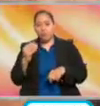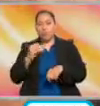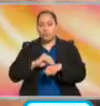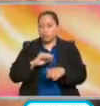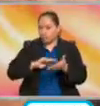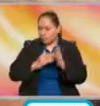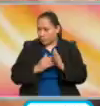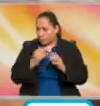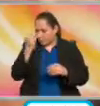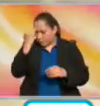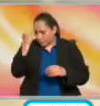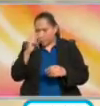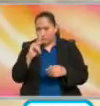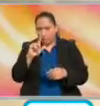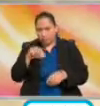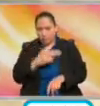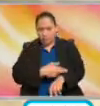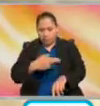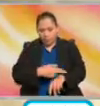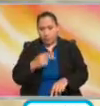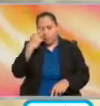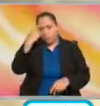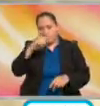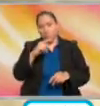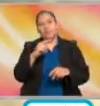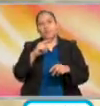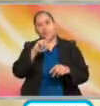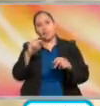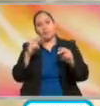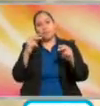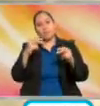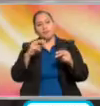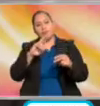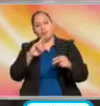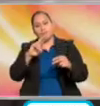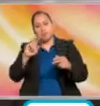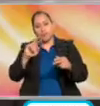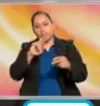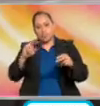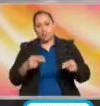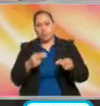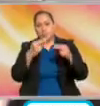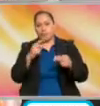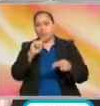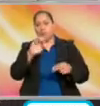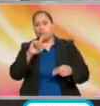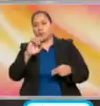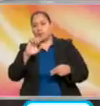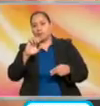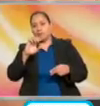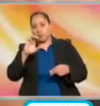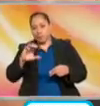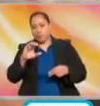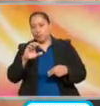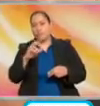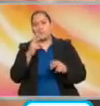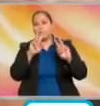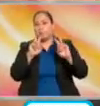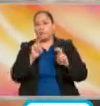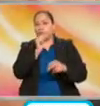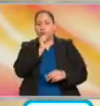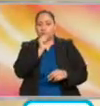estrategia y también pues ya iniciar un acercamiento formal para una renegociación del Telecán, claro. Que esos son dos temas que estuvieron fuera de